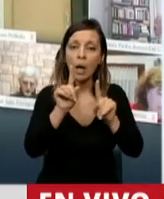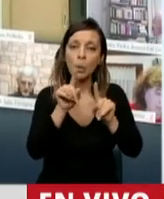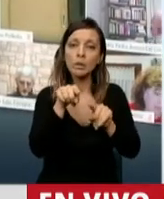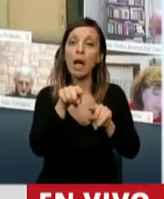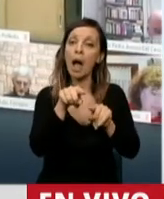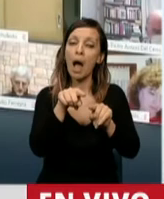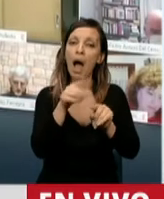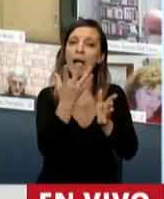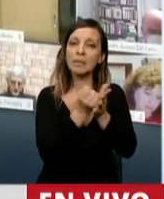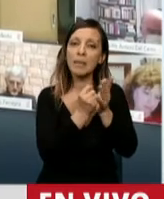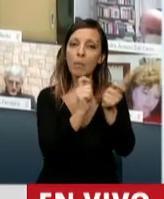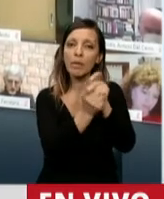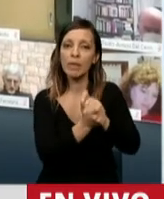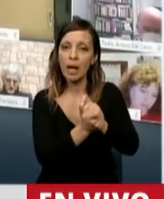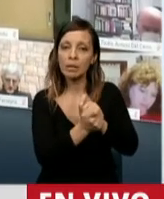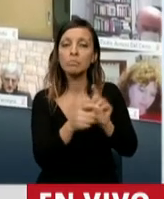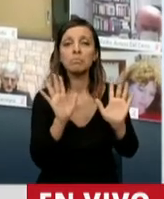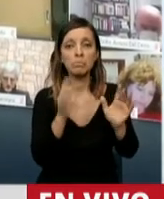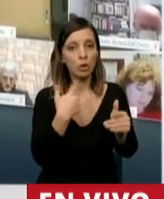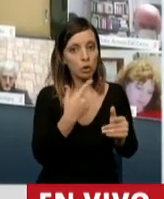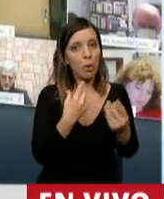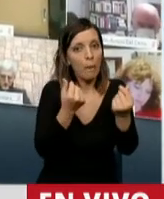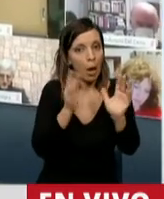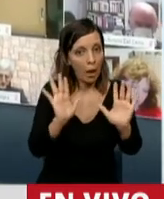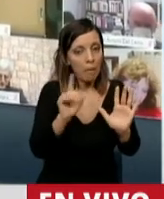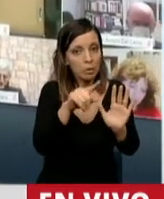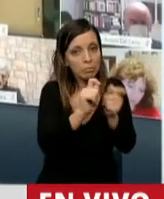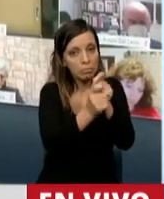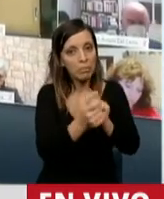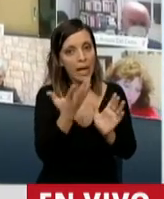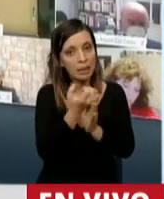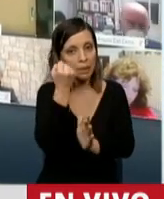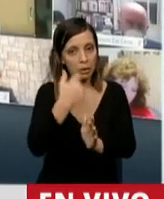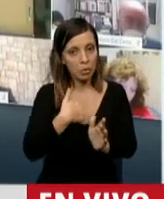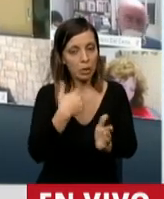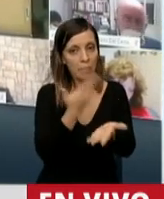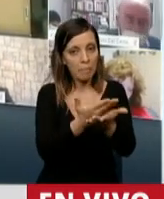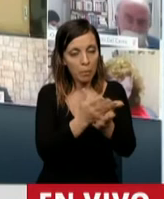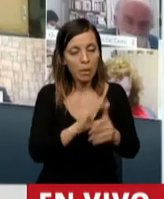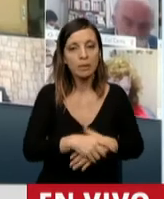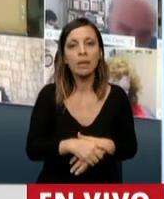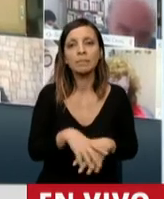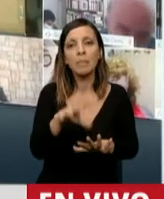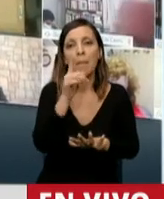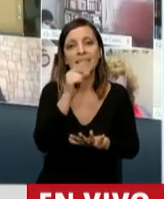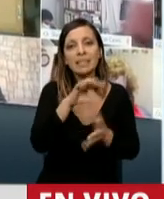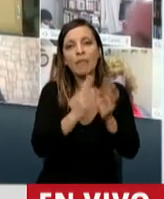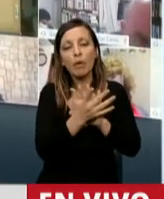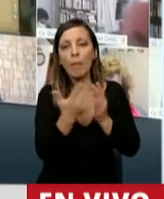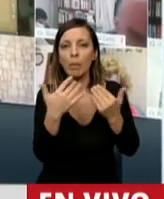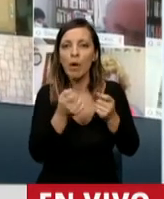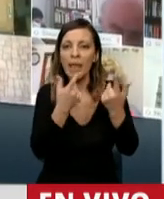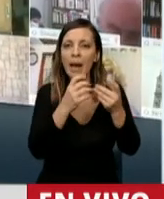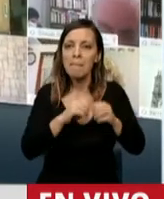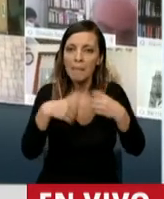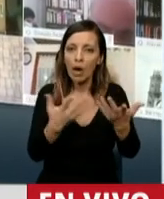cuenta y lo reconocemos, y creo que nos, de verdad creemos que de esa manera pudimos mejorar